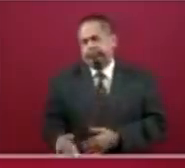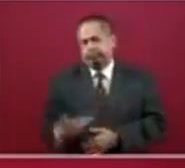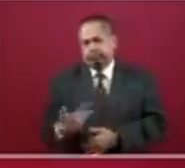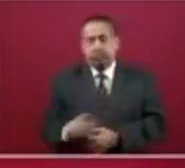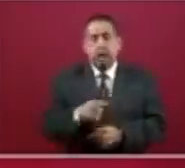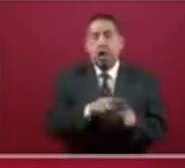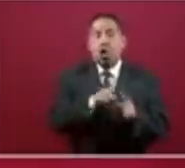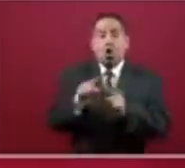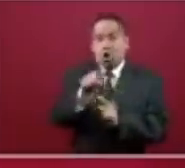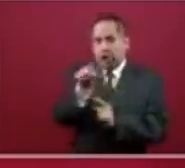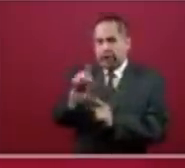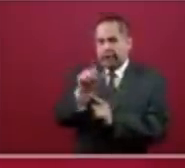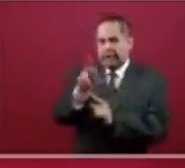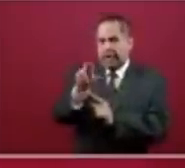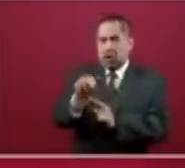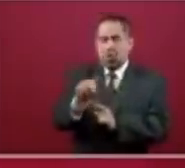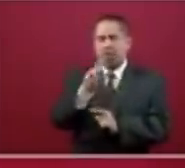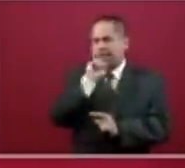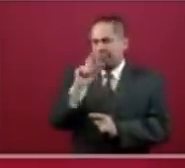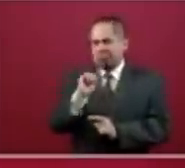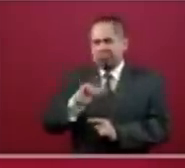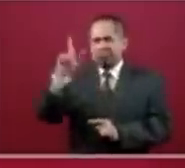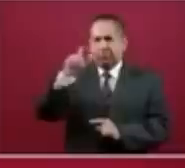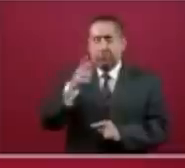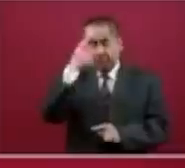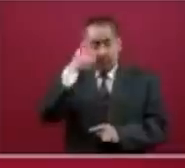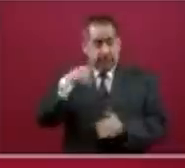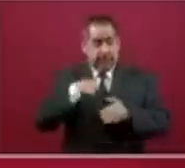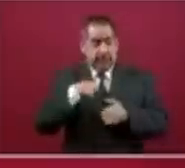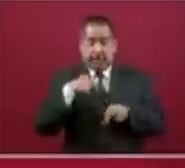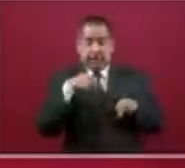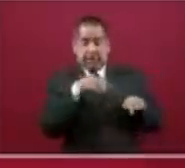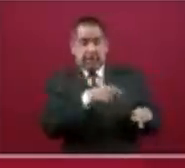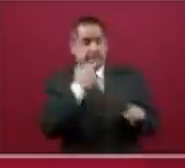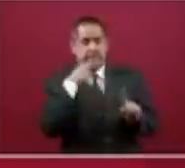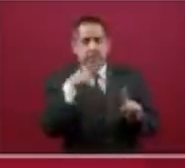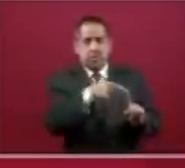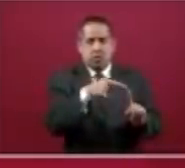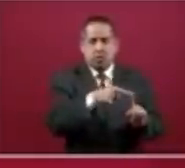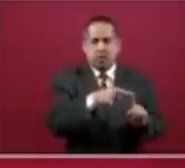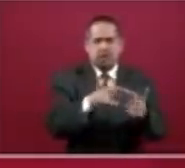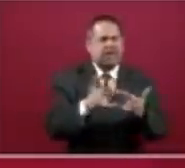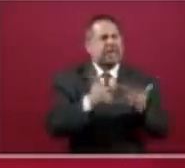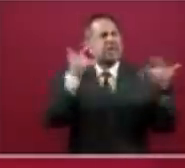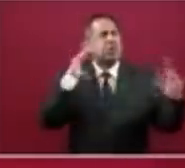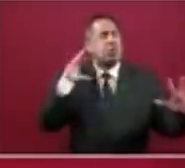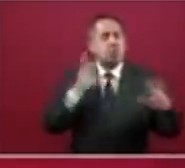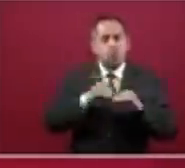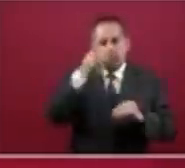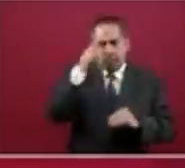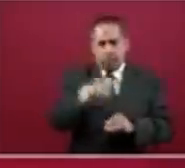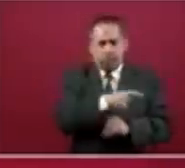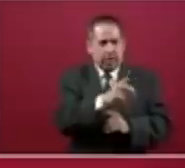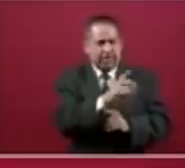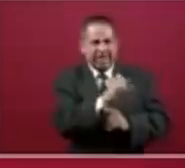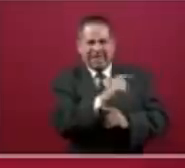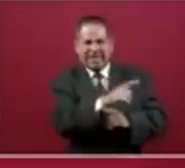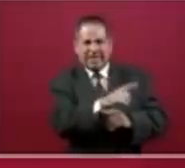Zarco era grande, pero para mí el mejor periodista de la historia de México, Daniel